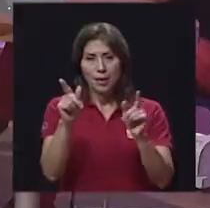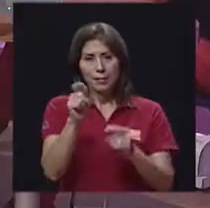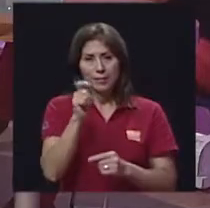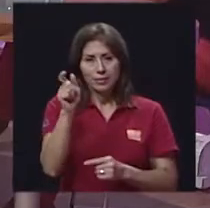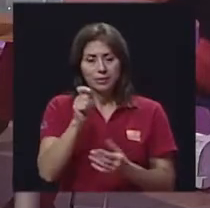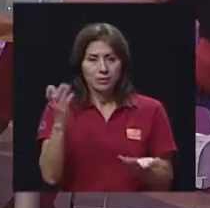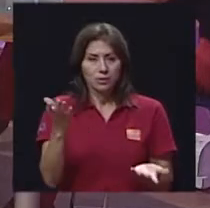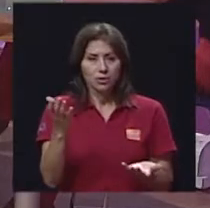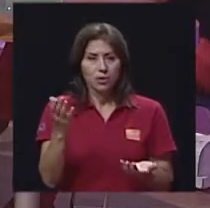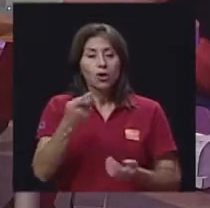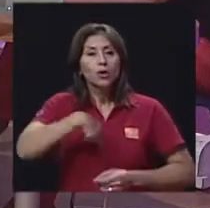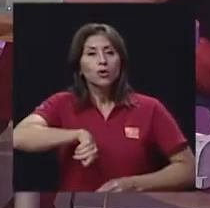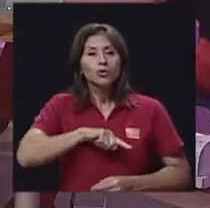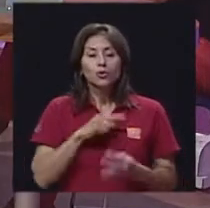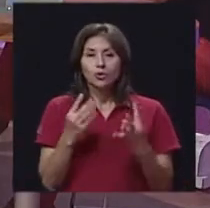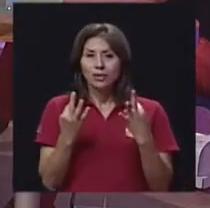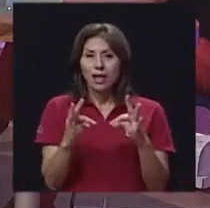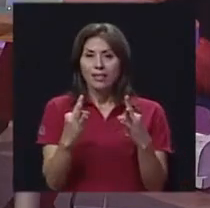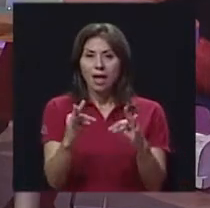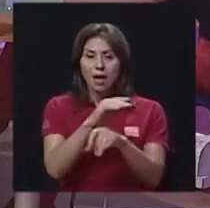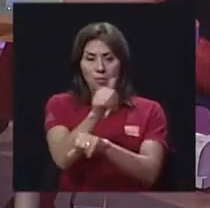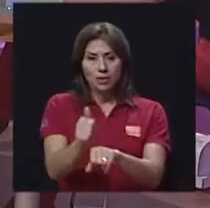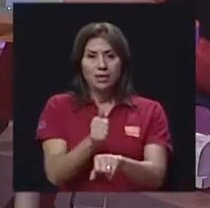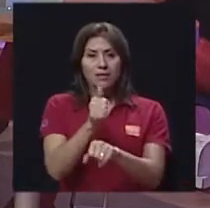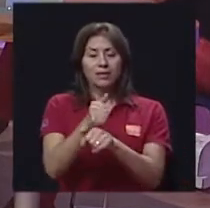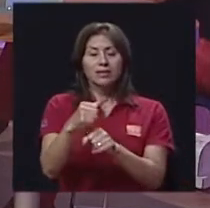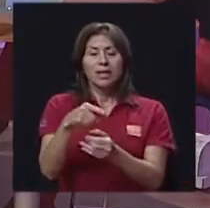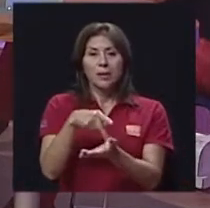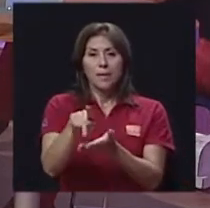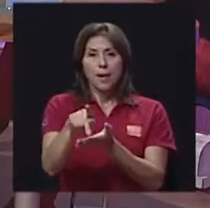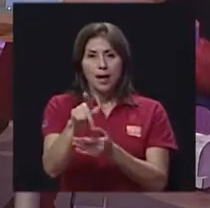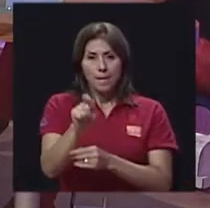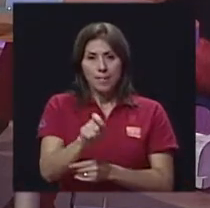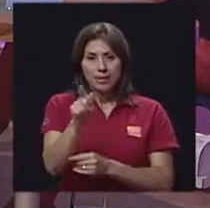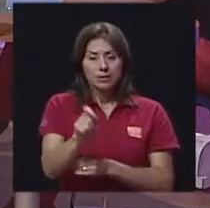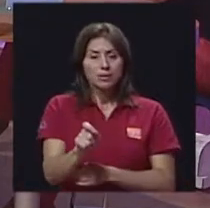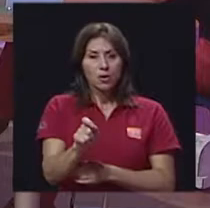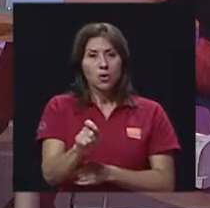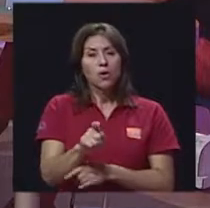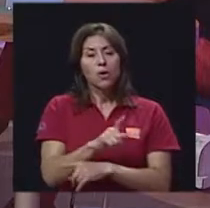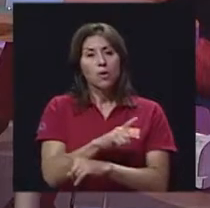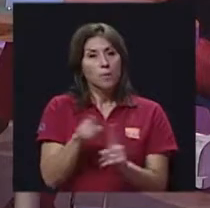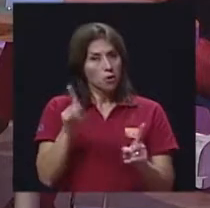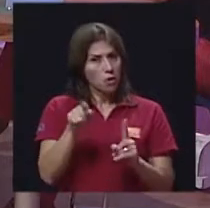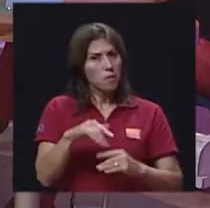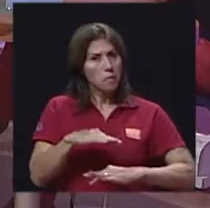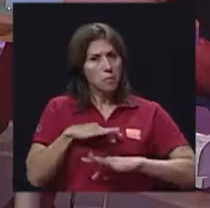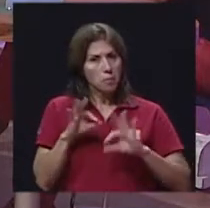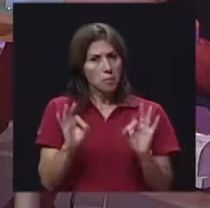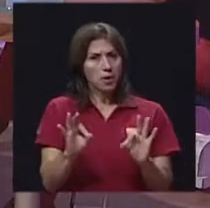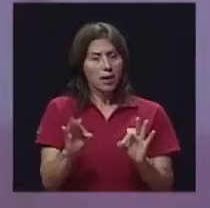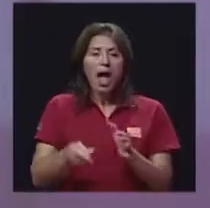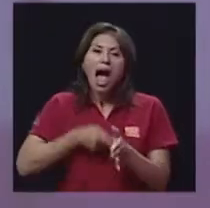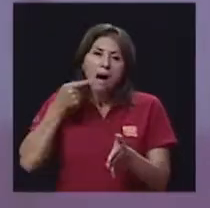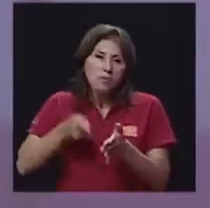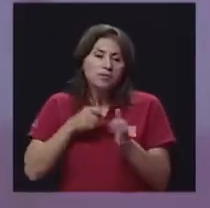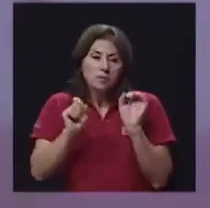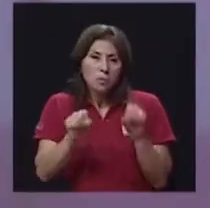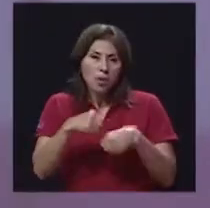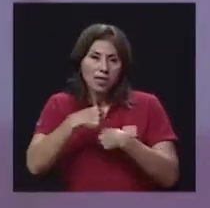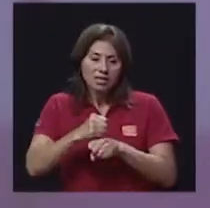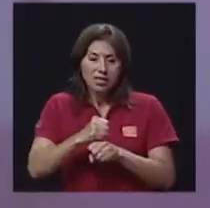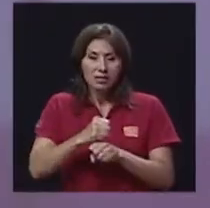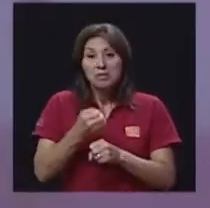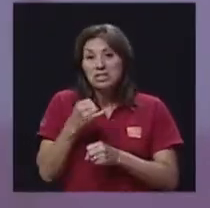lo posible de fijar pensiones que cubran estos montos. En algunos casos se puede, cuando son profesionales, cuando